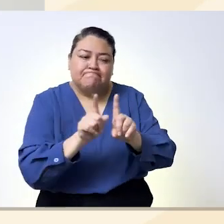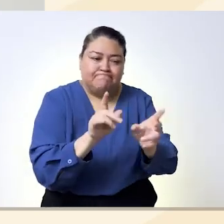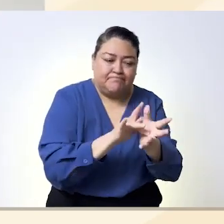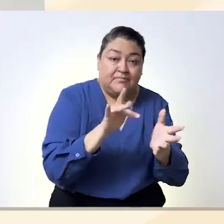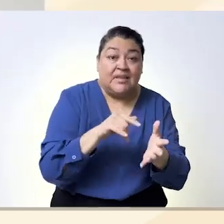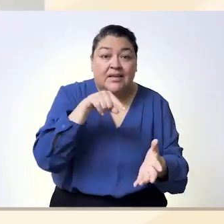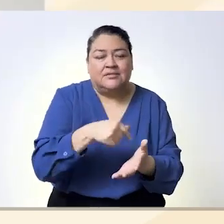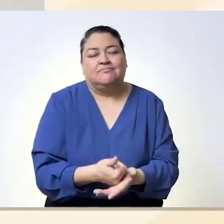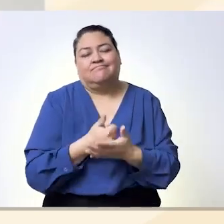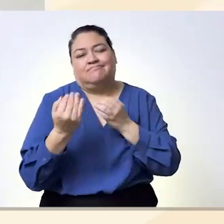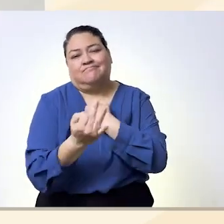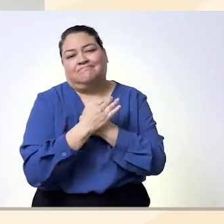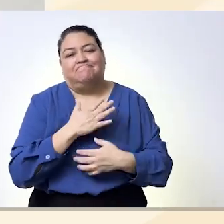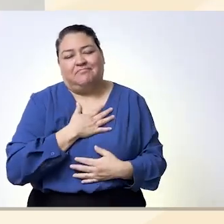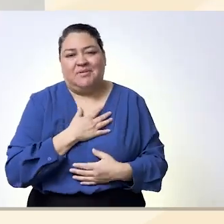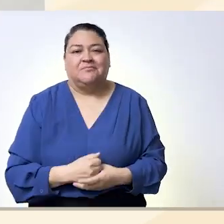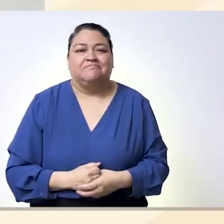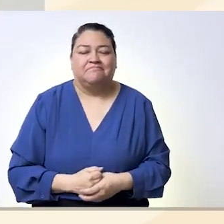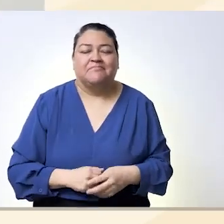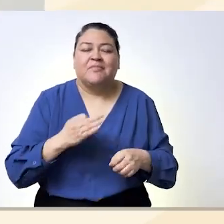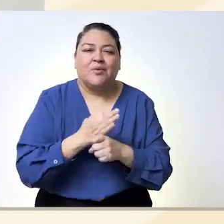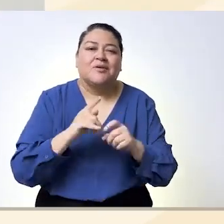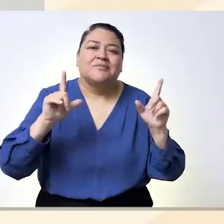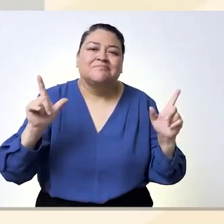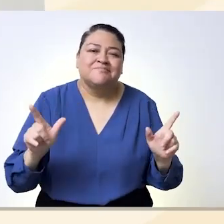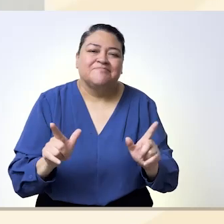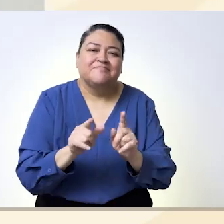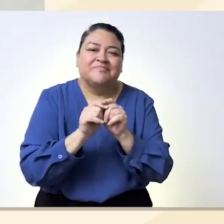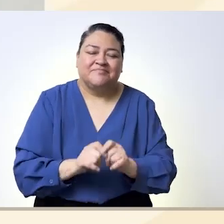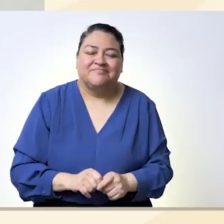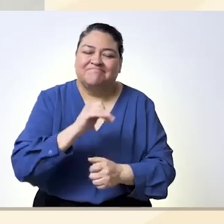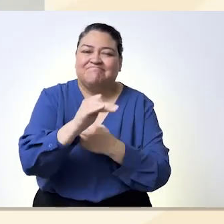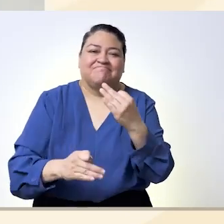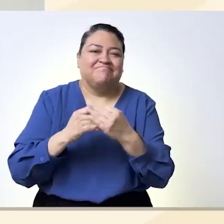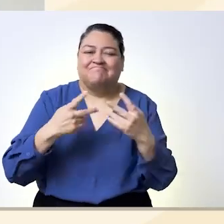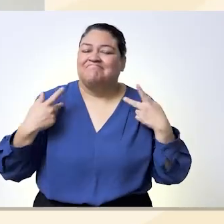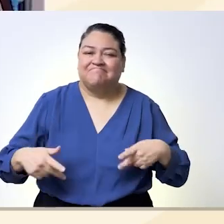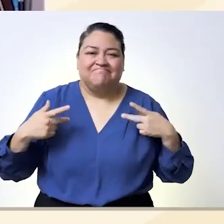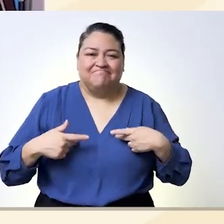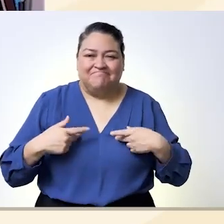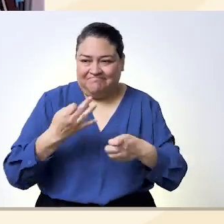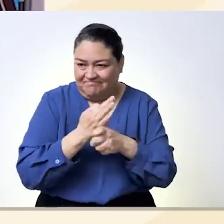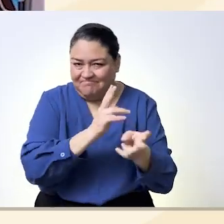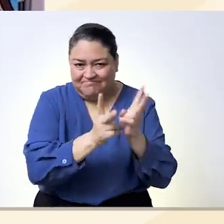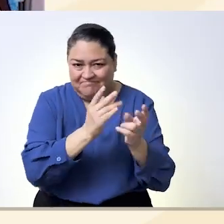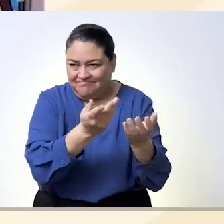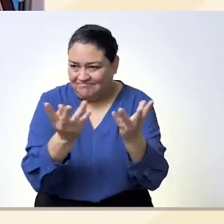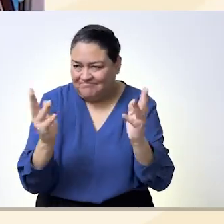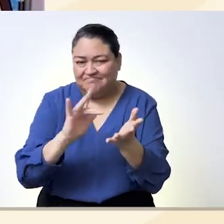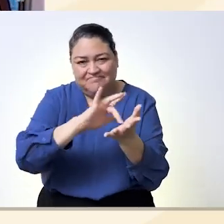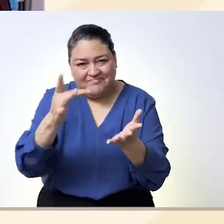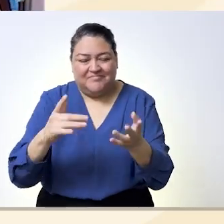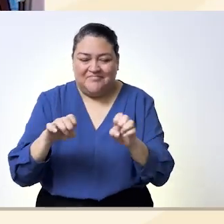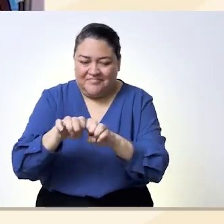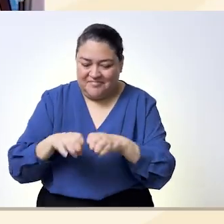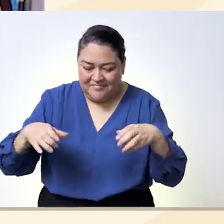esto vamos a ir cerrando. Yo quiero agradecer a todas las personas que estuvieron aquí hablando, también a todo el equipo de CONAPRED que hace